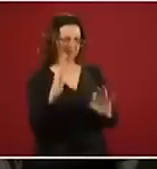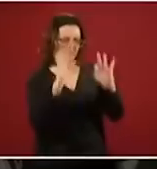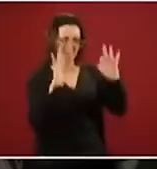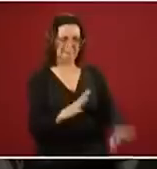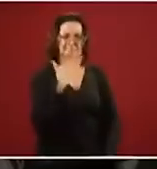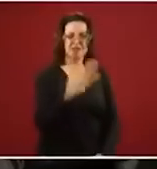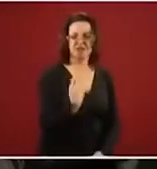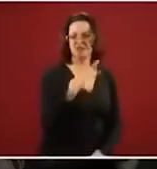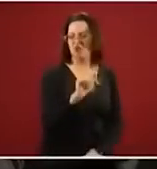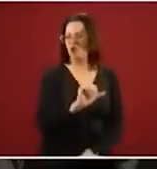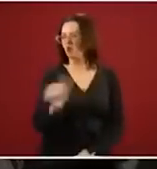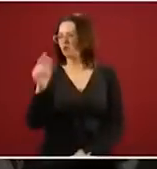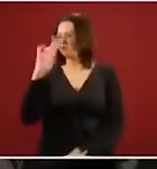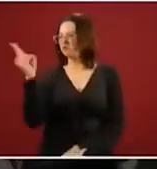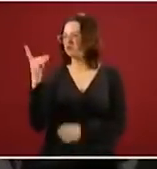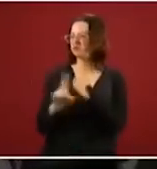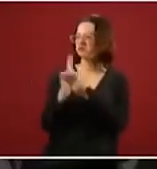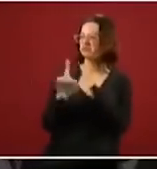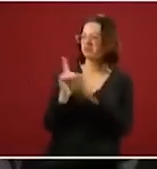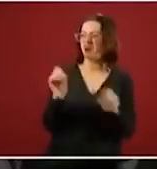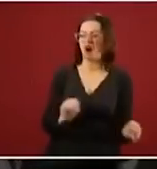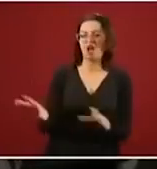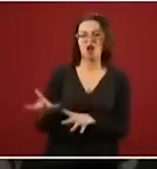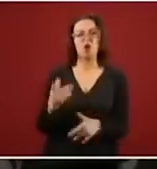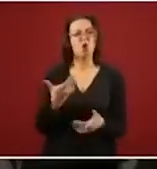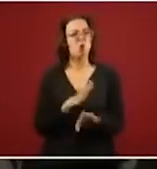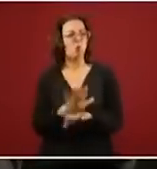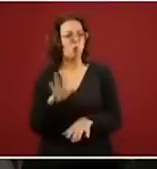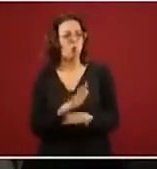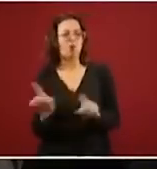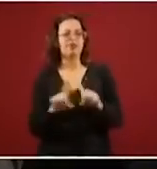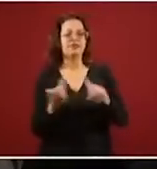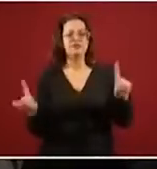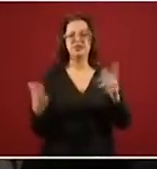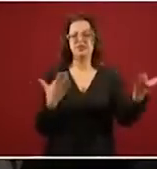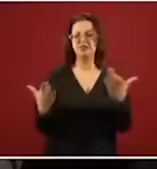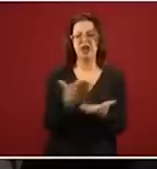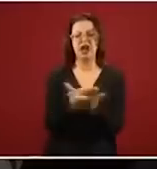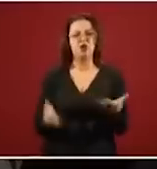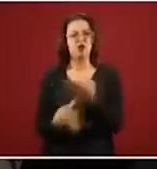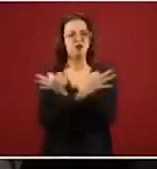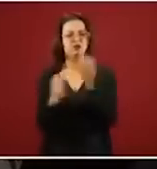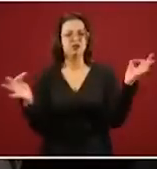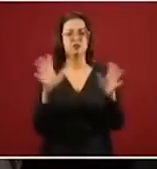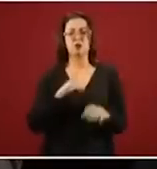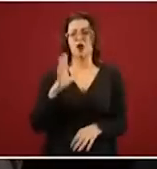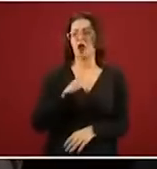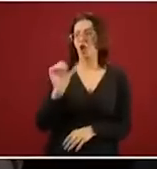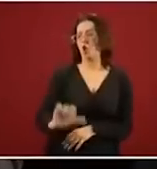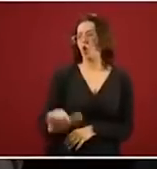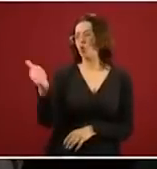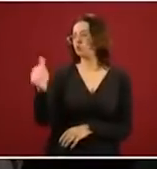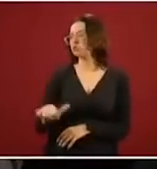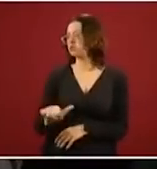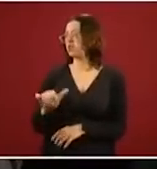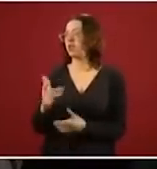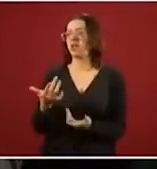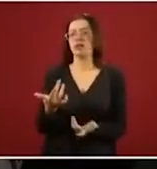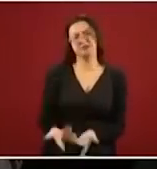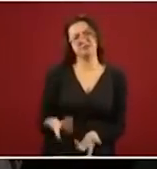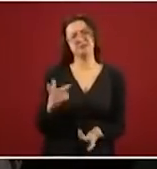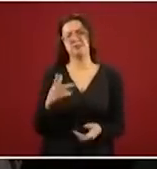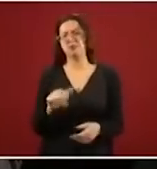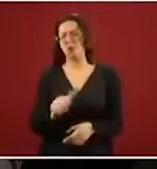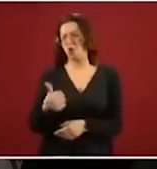pues están ahí con problemas o cuál es la diferenciación que se hace con este anuncio de las 11 que ya están existentes porque además